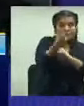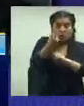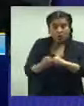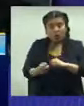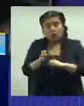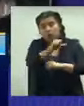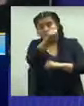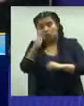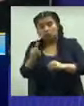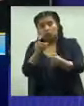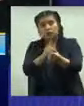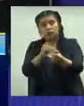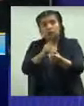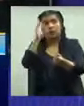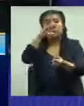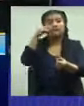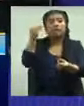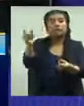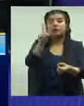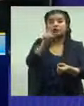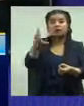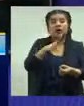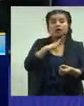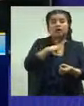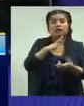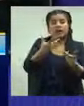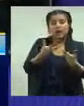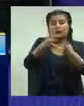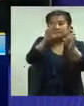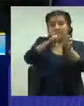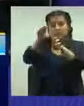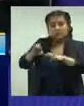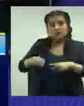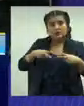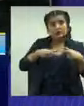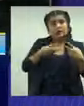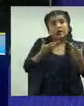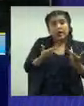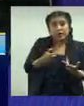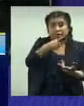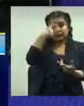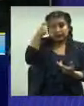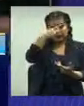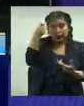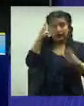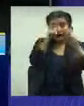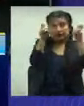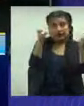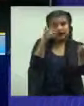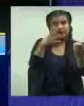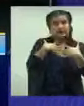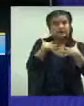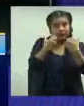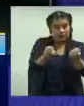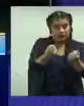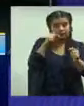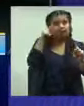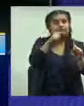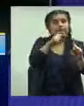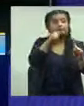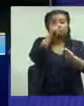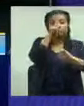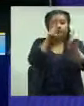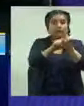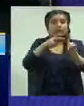había lugares donde no se tenía recurso humano. Pero estas dos cosas son las que nos han hecho que tengamos